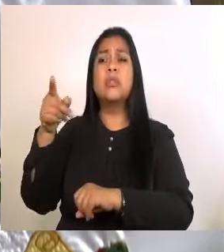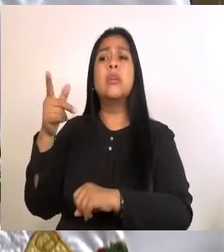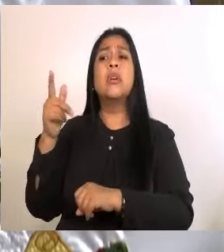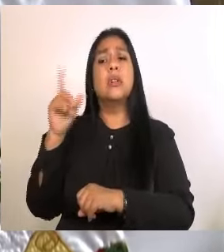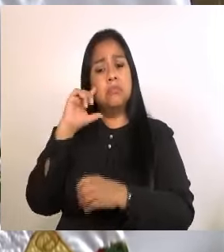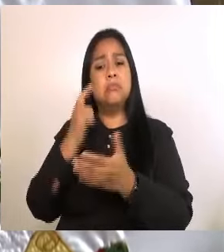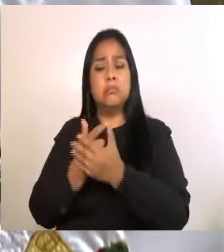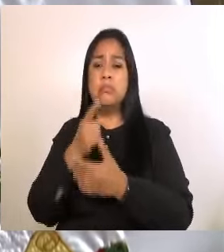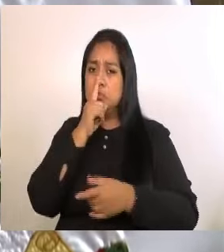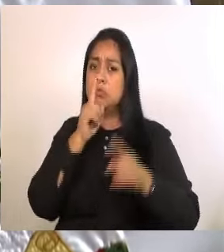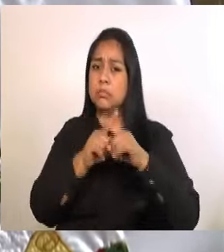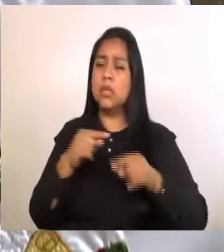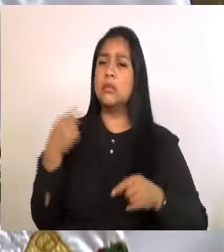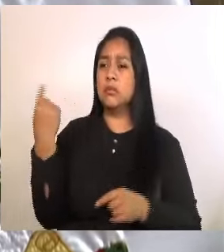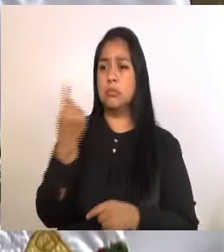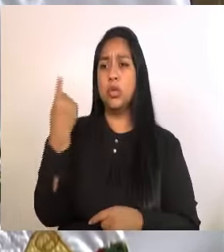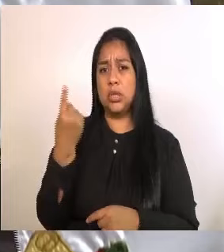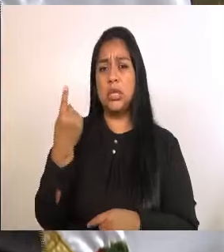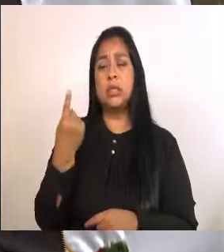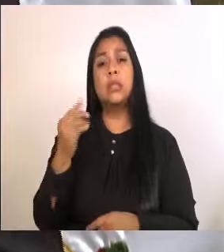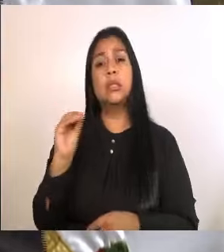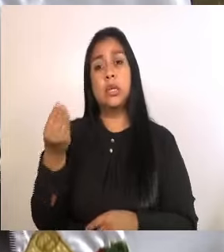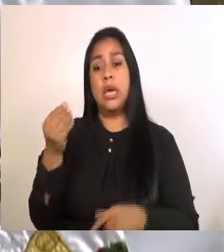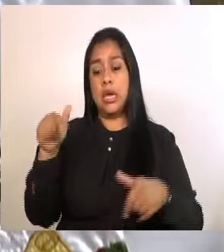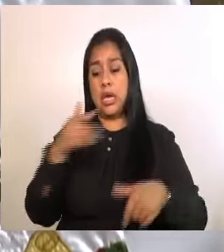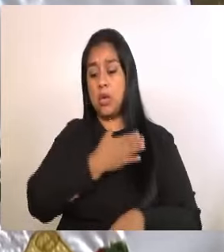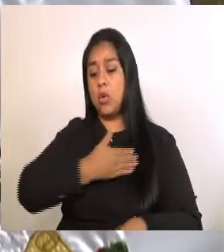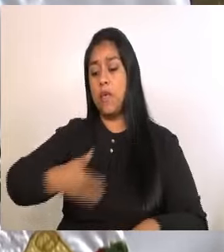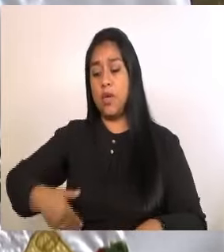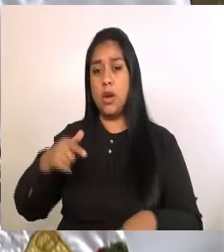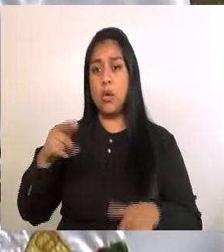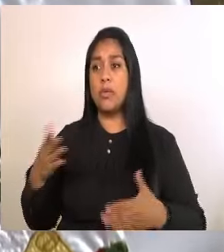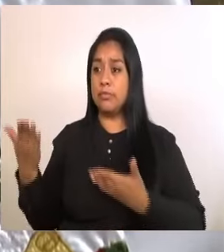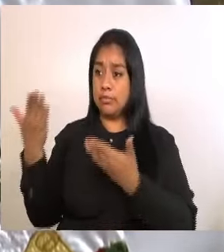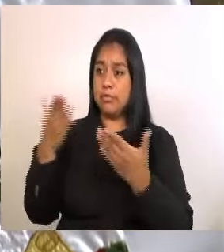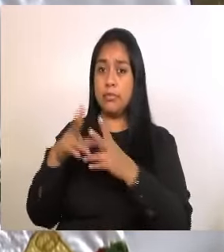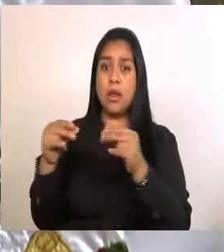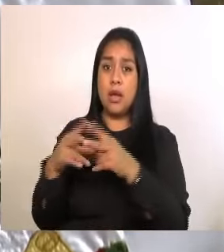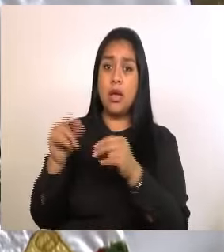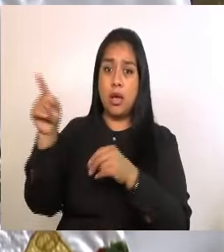importante que el gobierno de Nicaragua